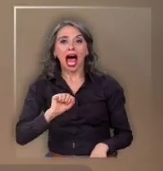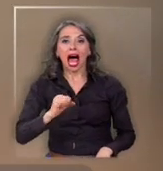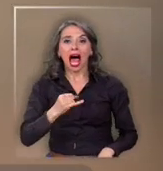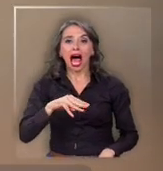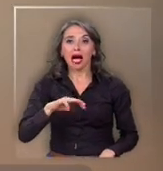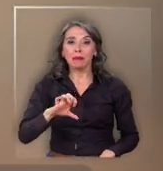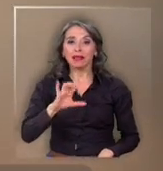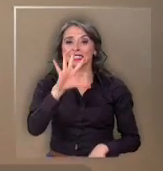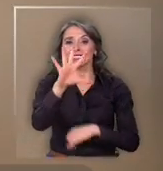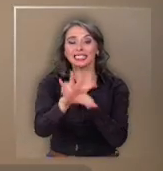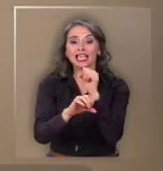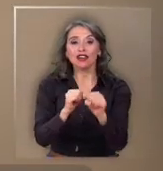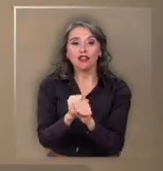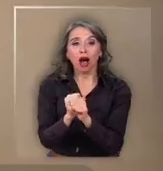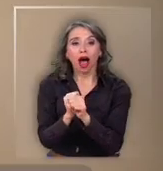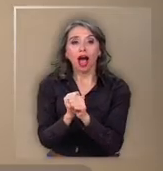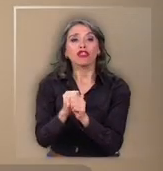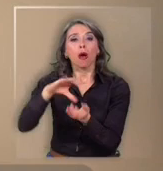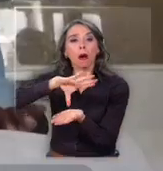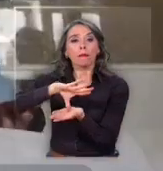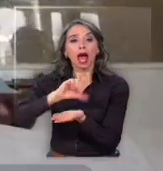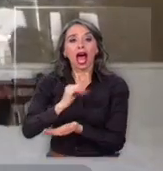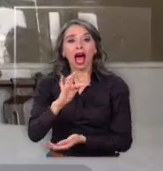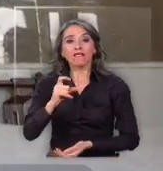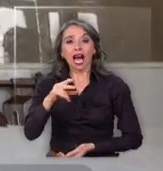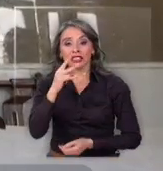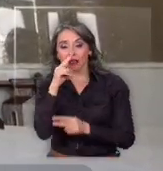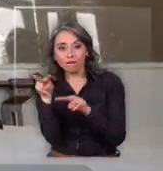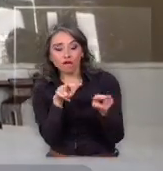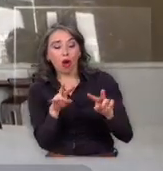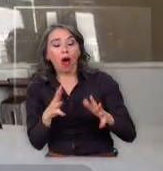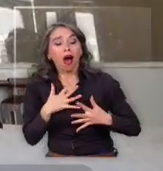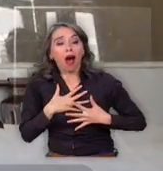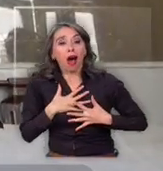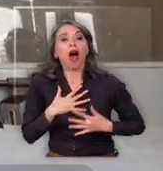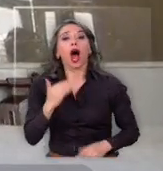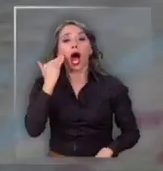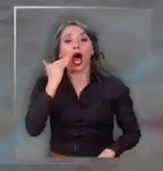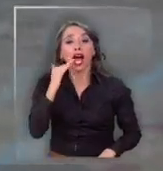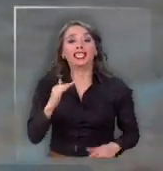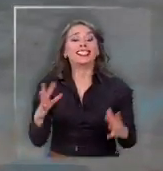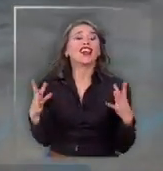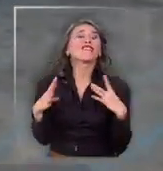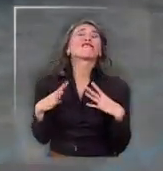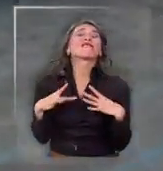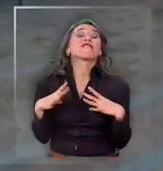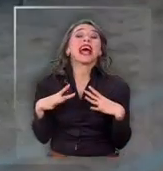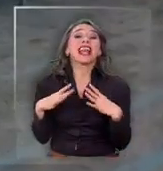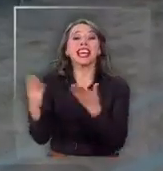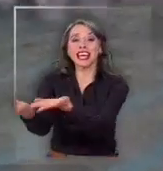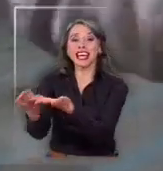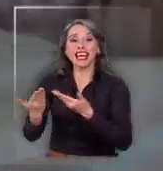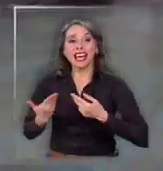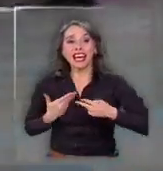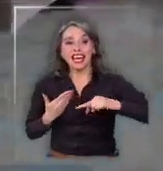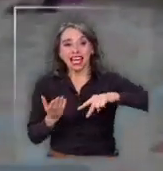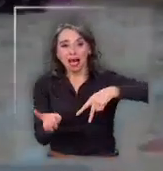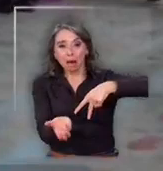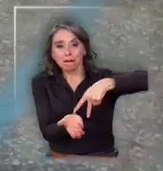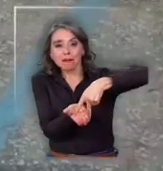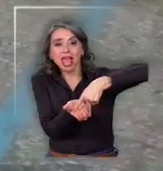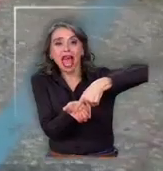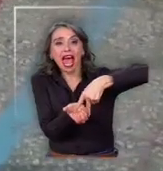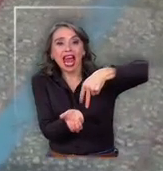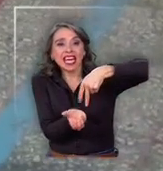de 5 años conmovió a Afganistán. El niño se llenó de felicidad al recibir su pierna